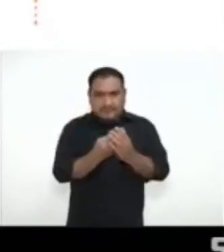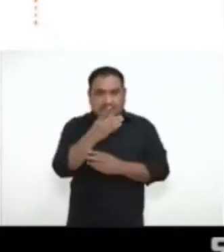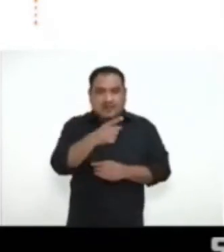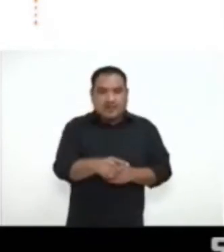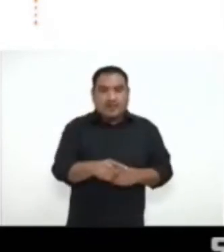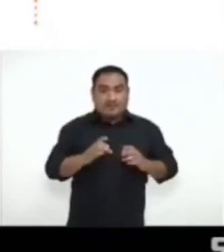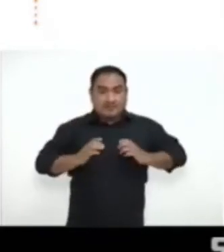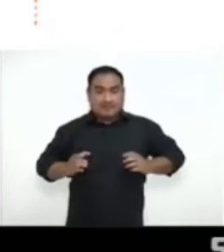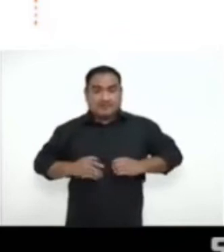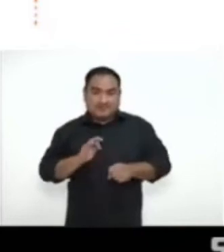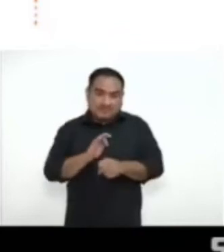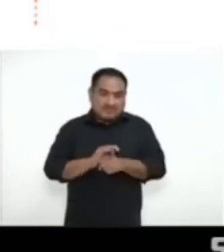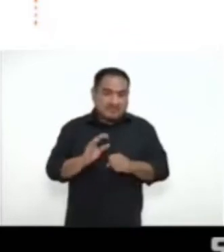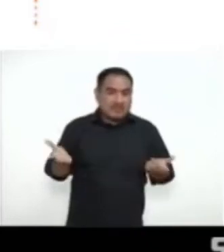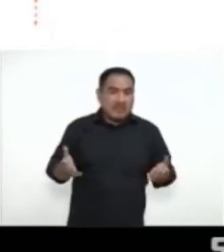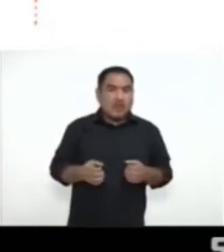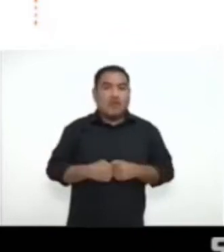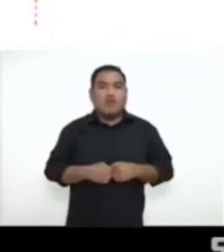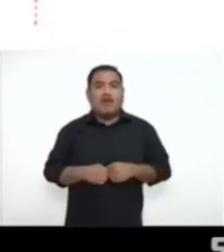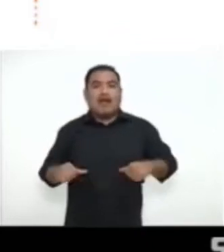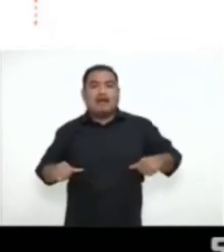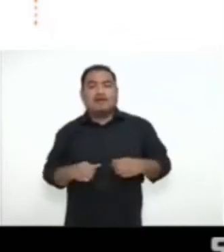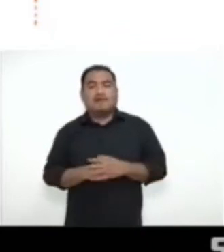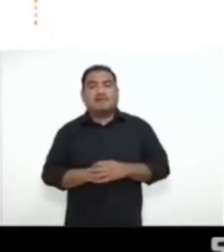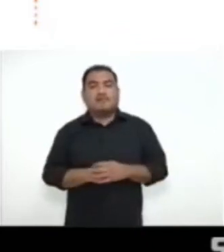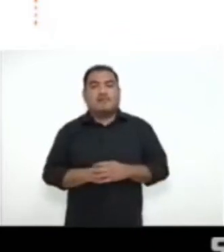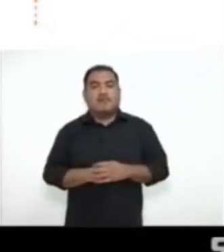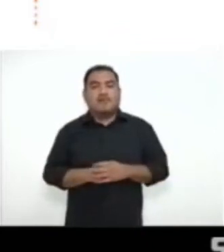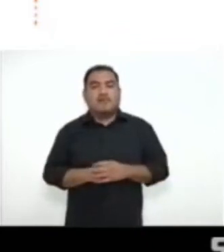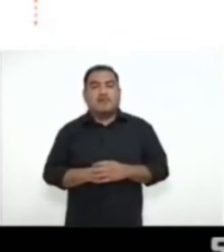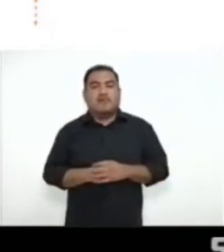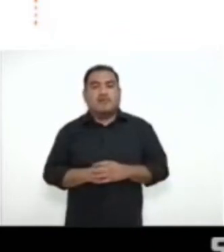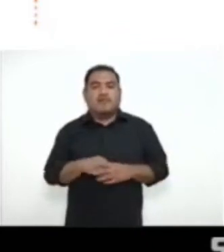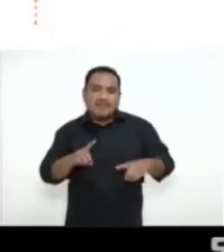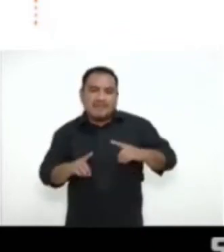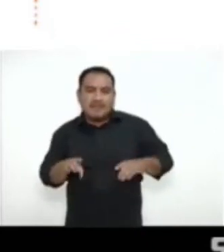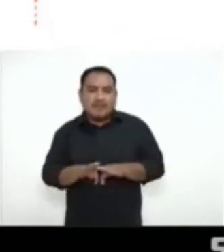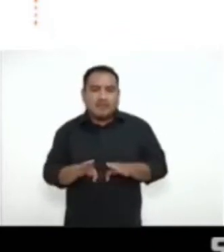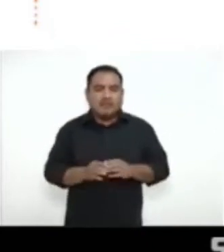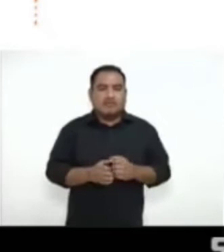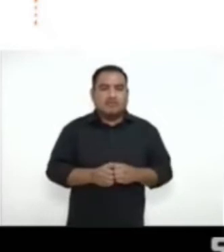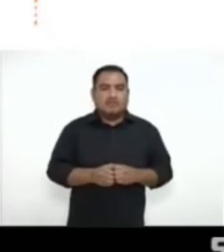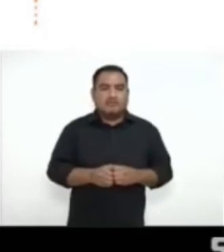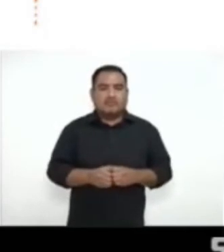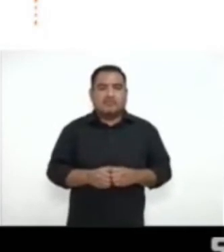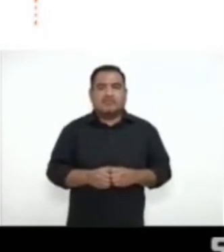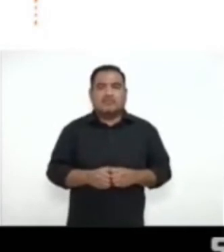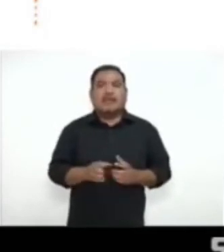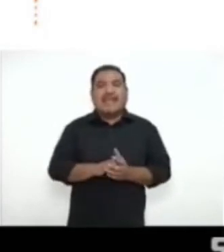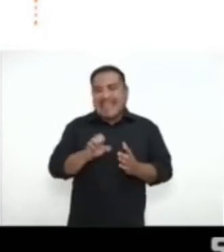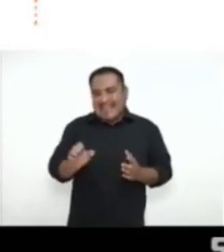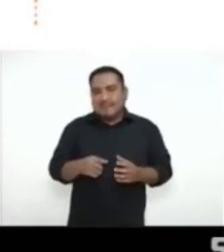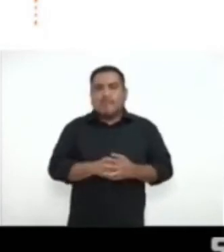una representación en nuestro interior. Y por eso decimos, no, sí, ya sé, lo que quiso decirme fue tal